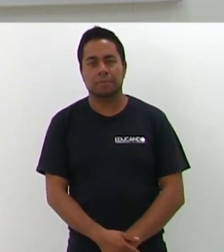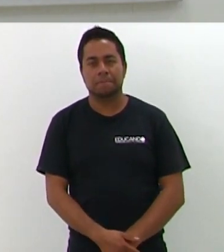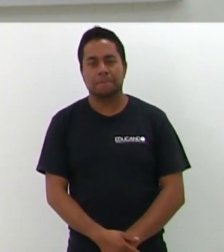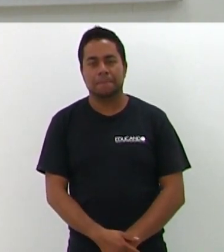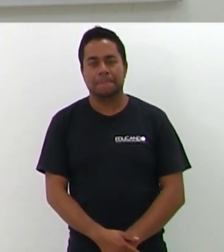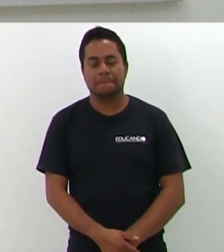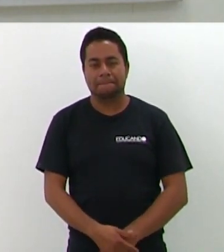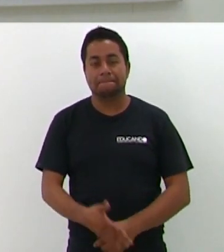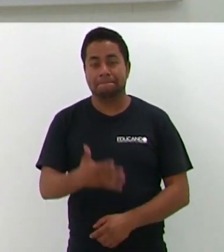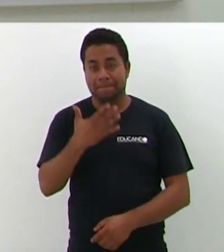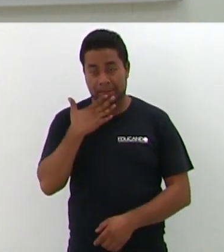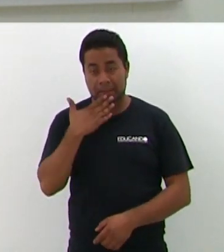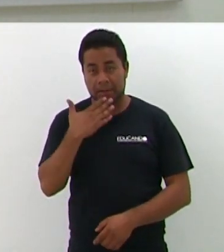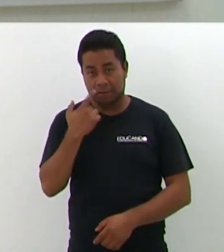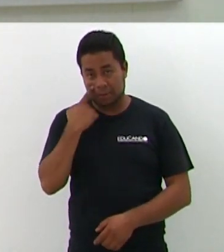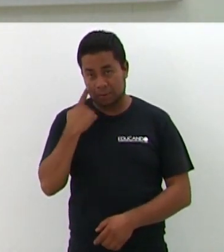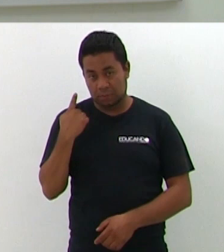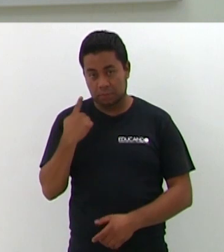Bien.